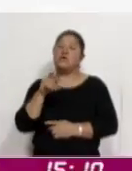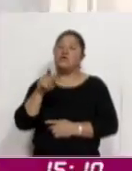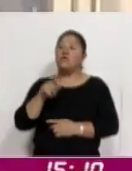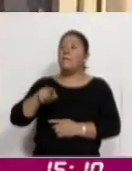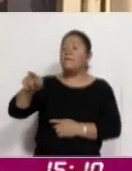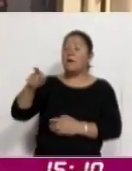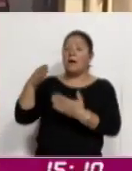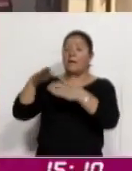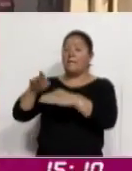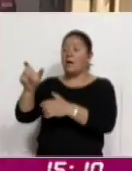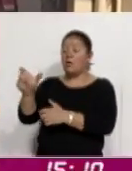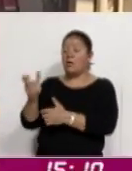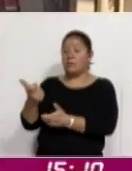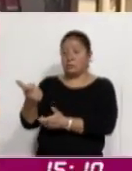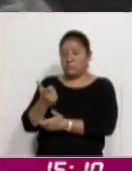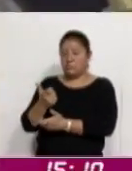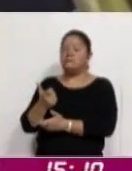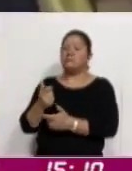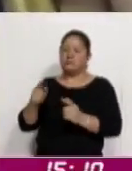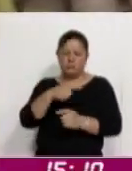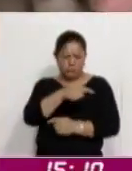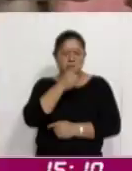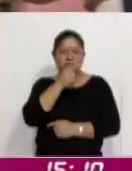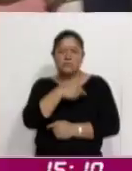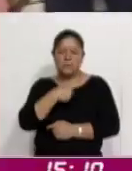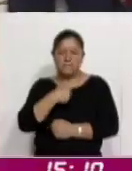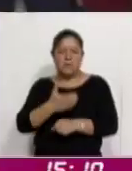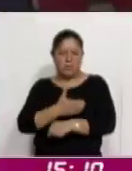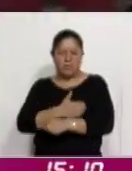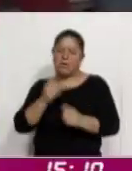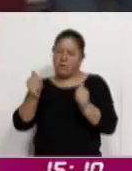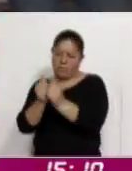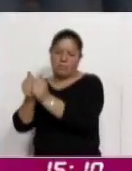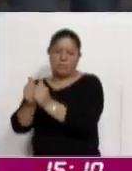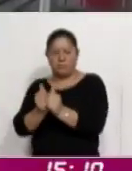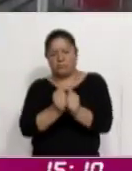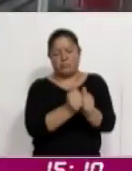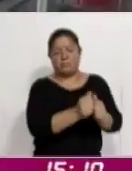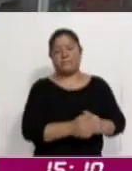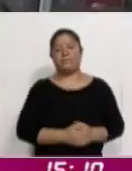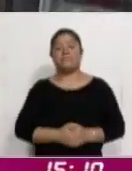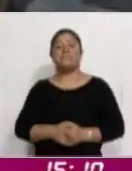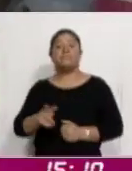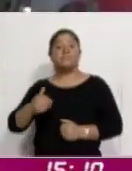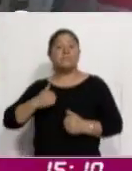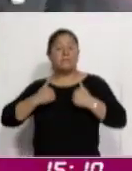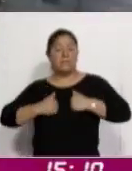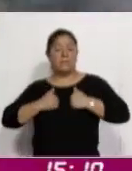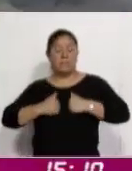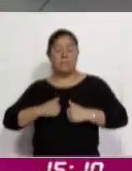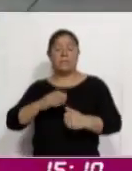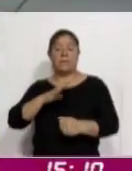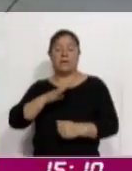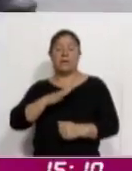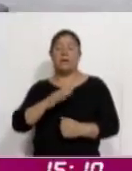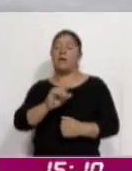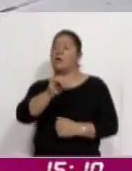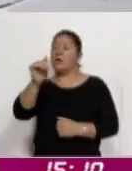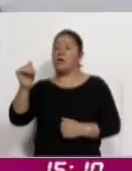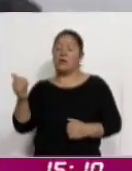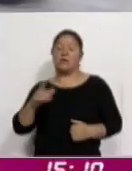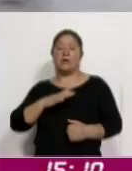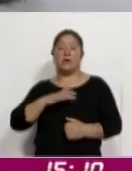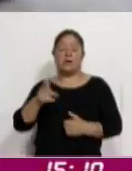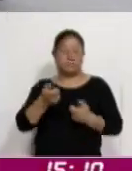correspondientes. Al igual que en Chautempan, el municipio de Tlaxcala implementará el operativo Buen Fin Seguro 2024 en coordinación con